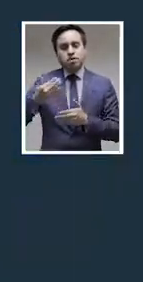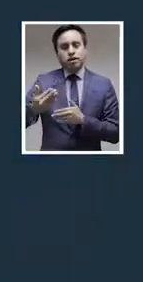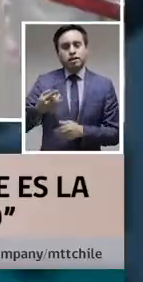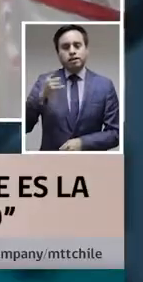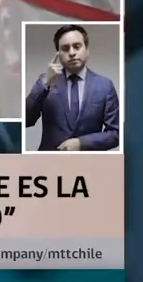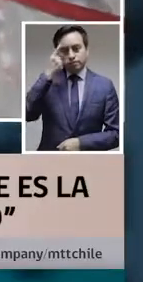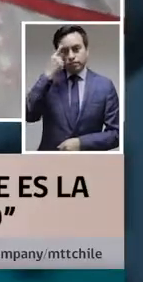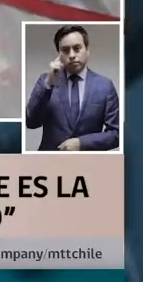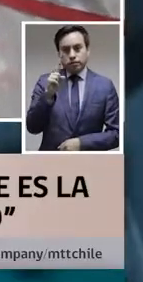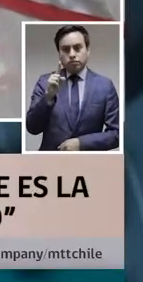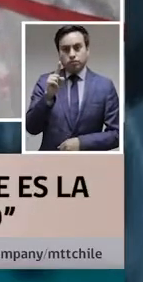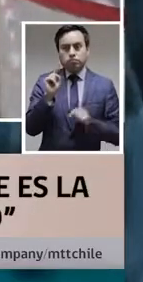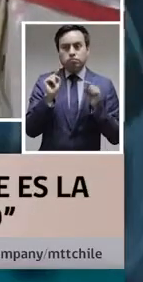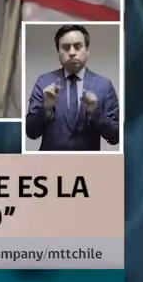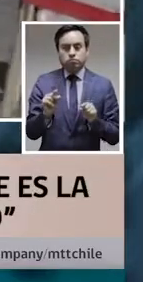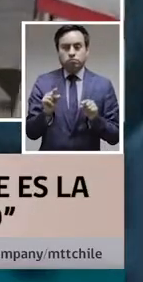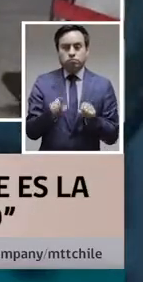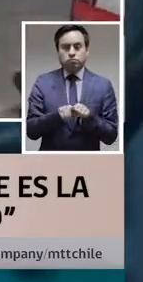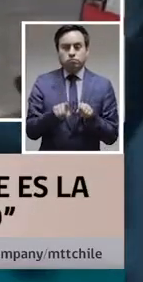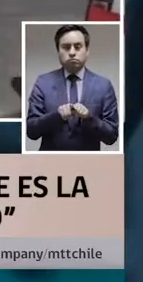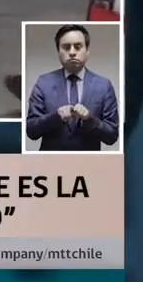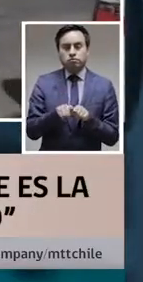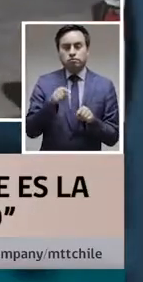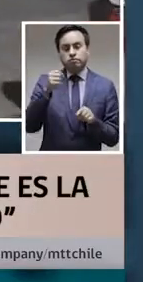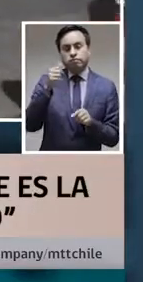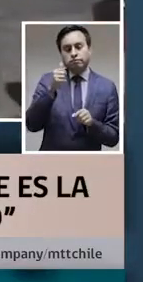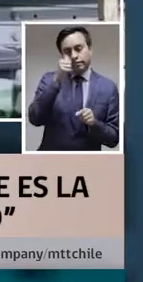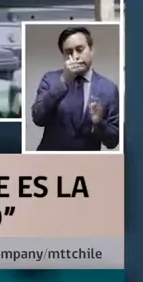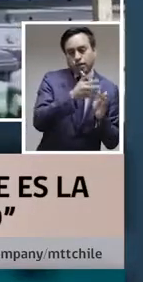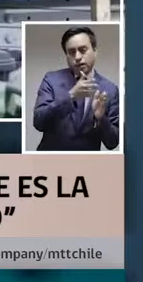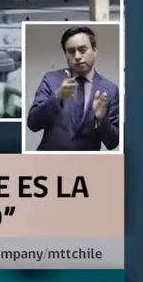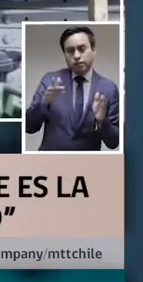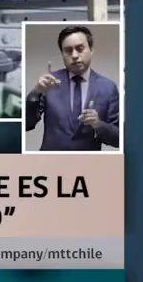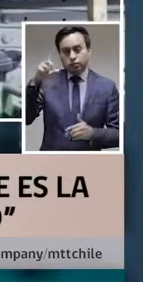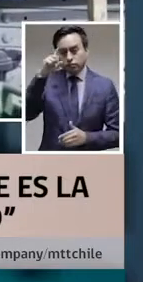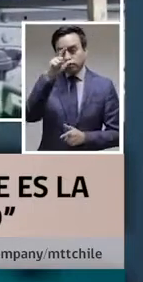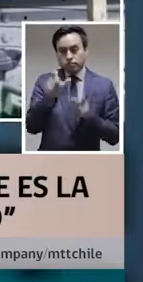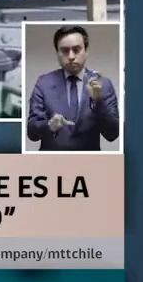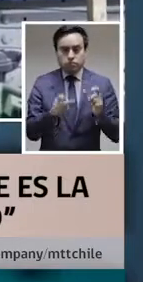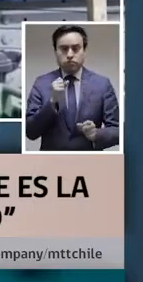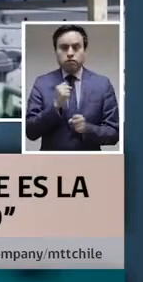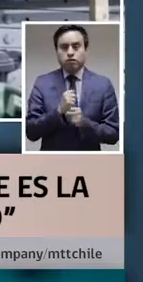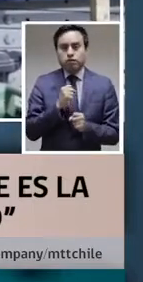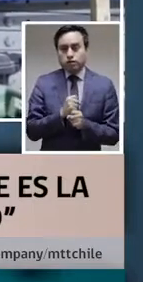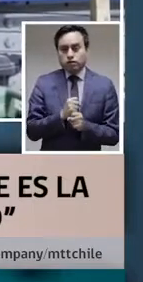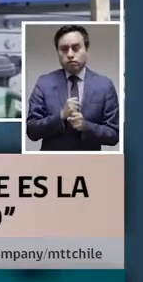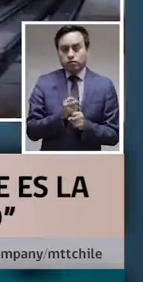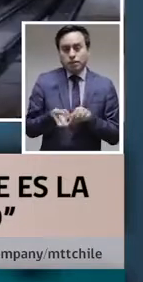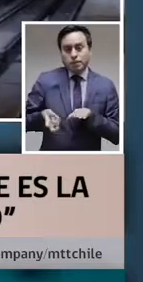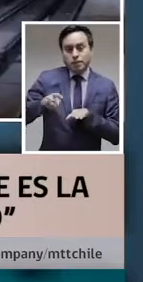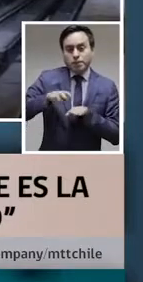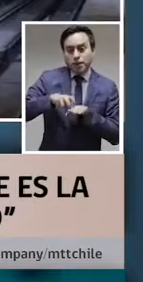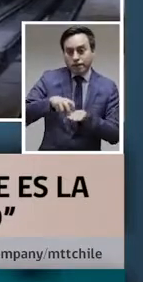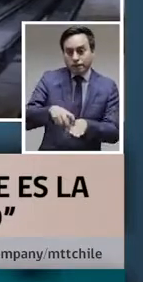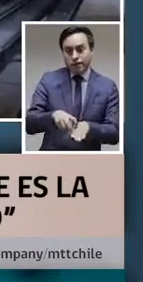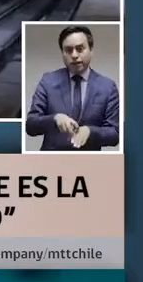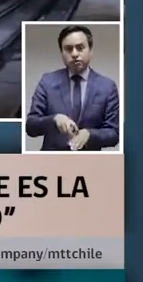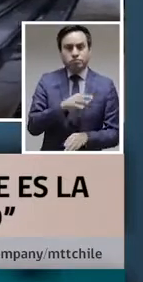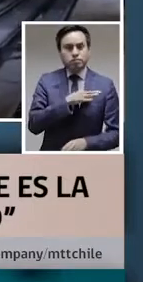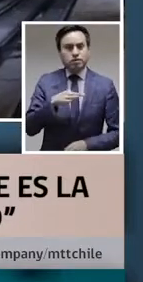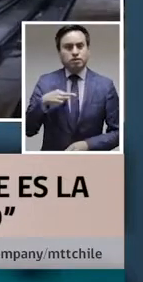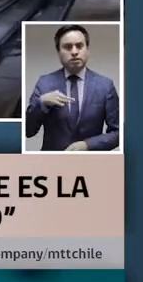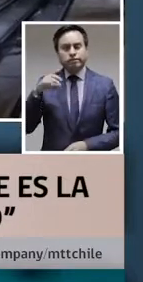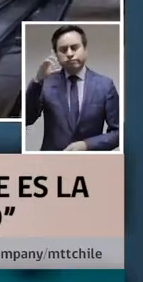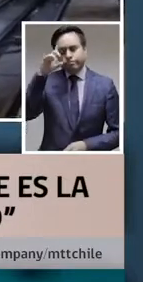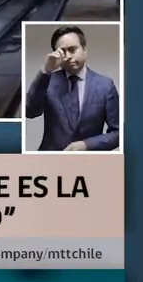Sin embargo, ha sido una etapa muy dura para los trabajadores, para los pasajeros, para el propio